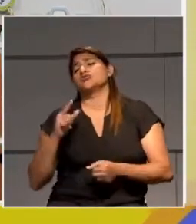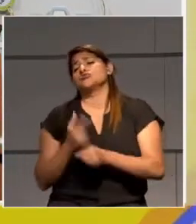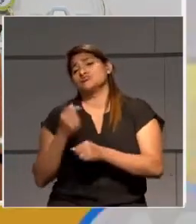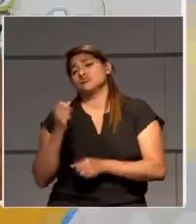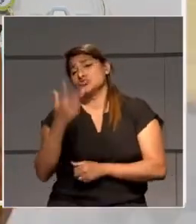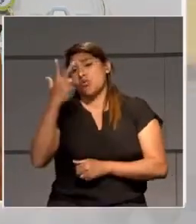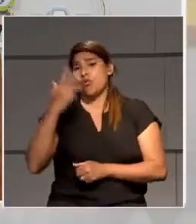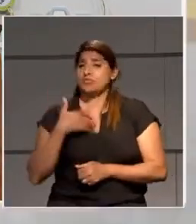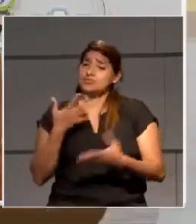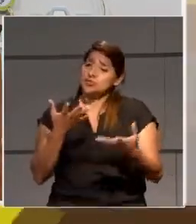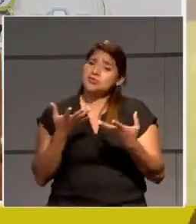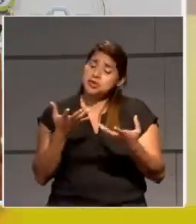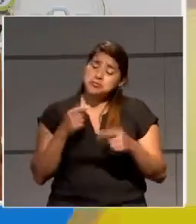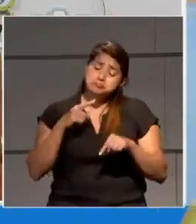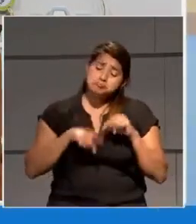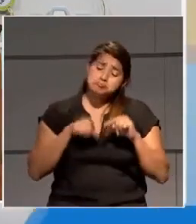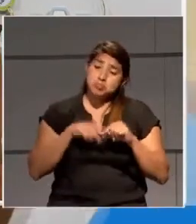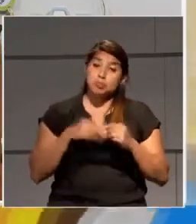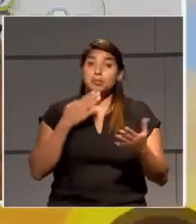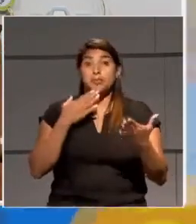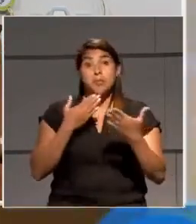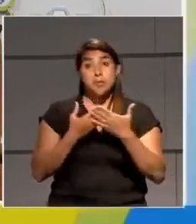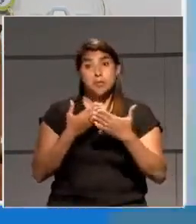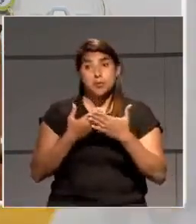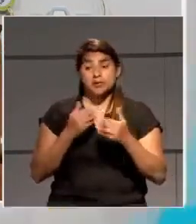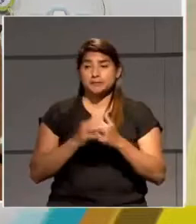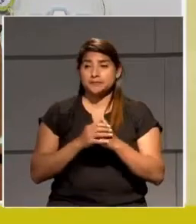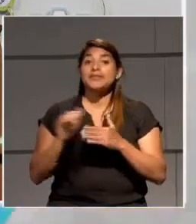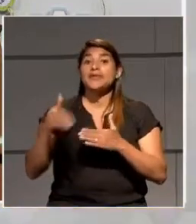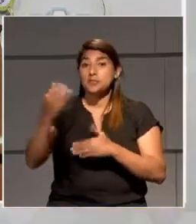rico Nayu. Abrazar. Bueno. Te quiero abrazar, ¿sabes?